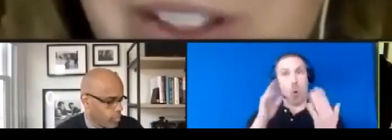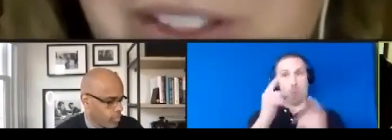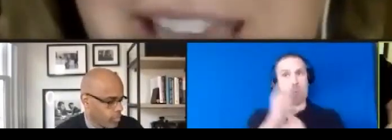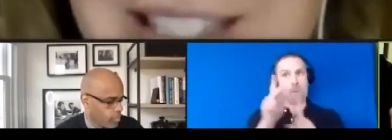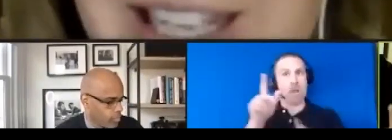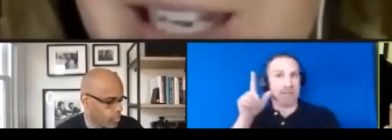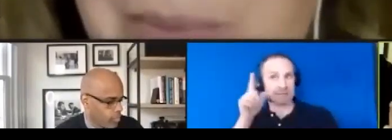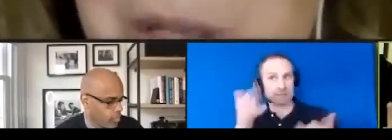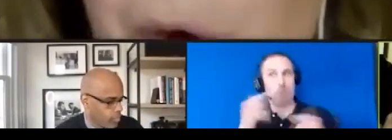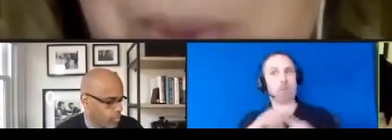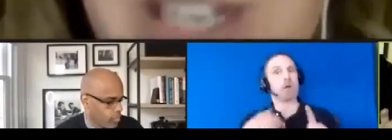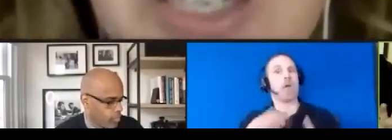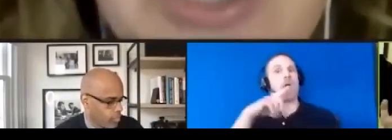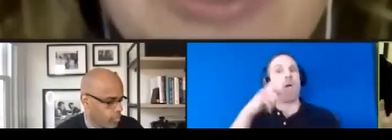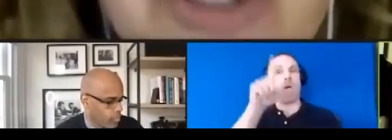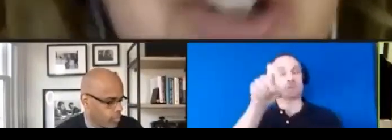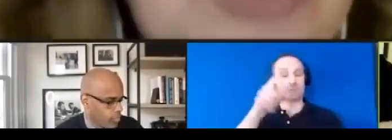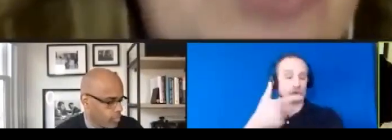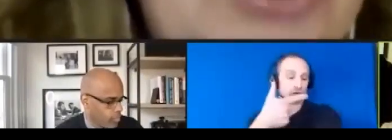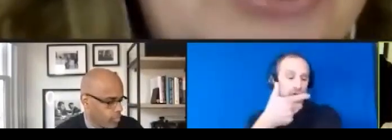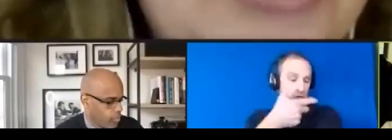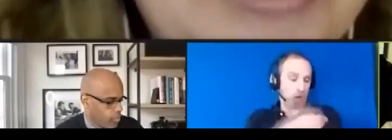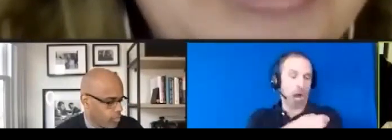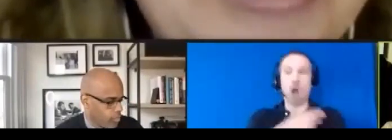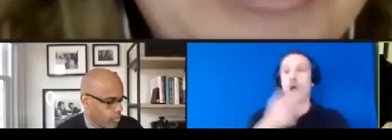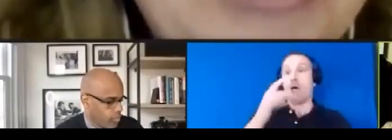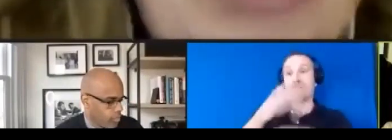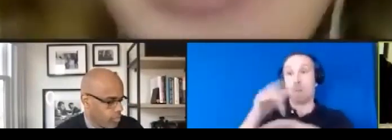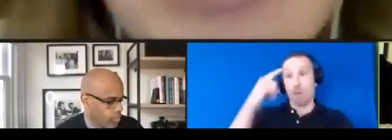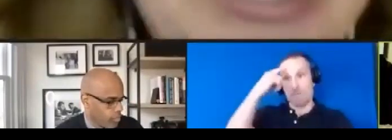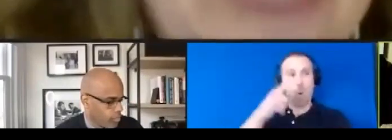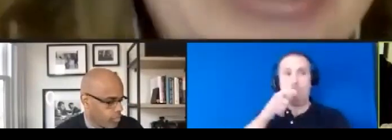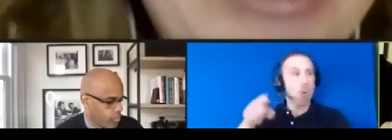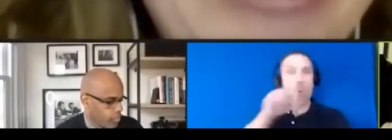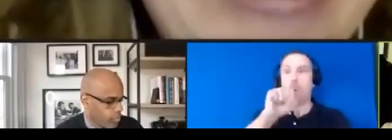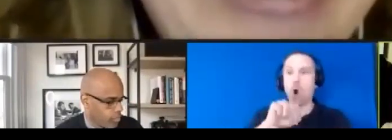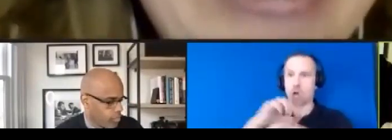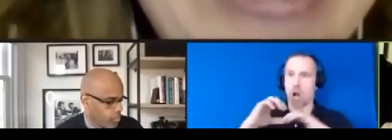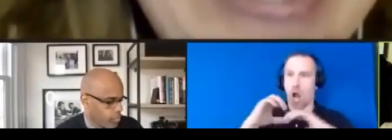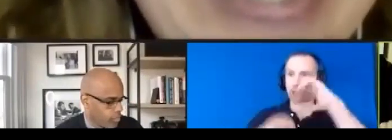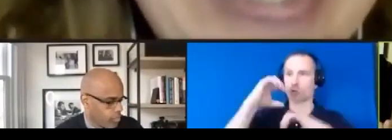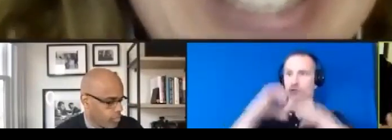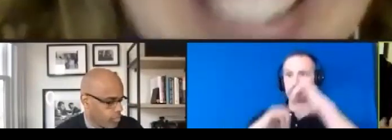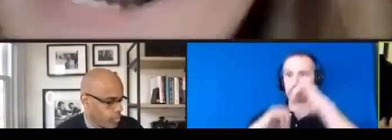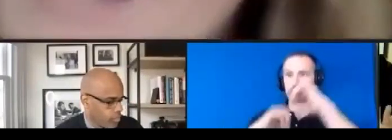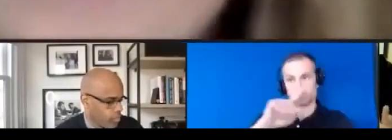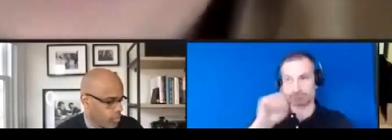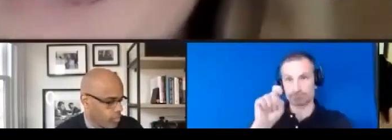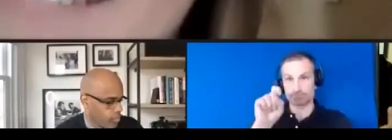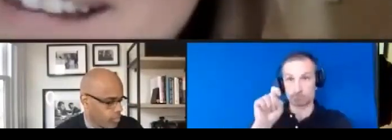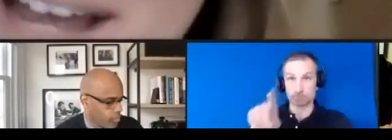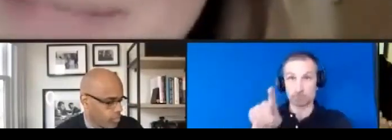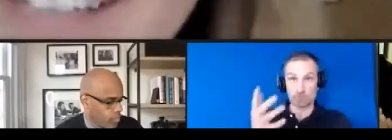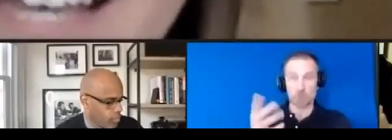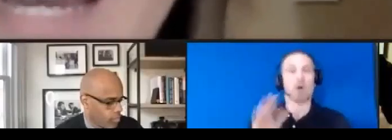cuando la vacuna va a estar disponible para las personas que trabajan en la construcción eso es una buena pregunta yo voy a mandar esa pregunta es